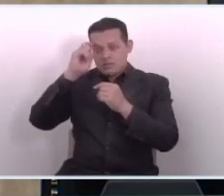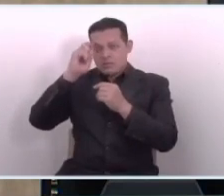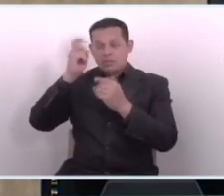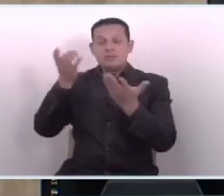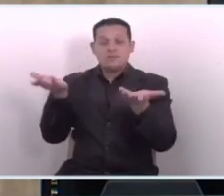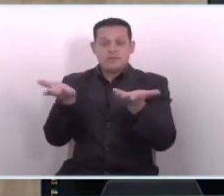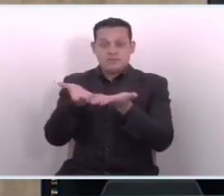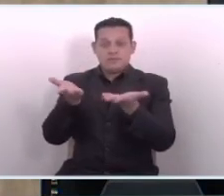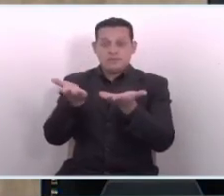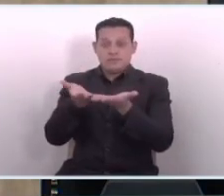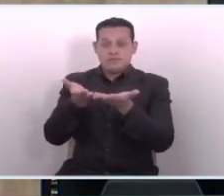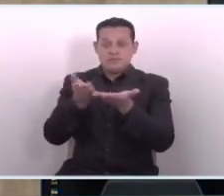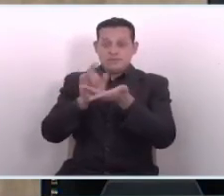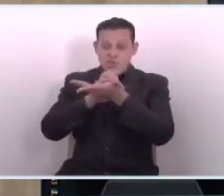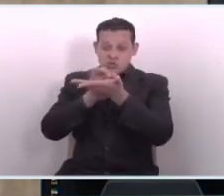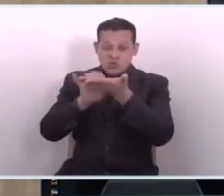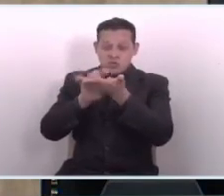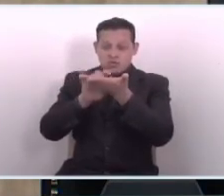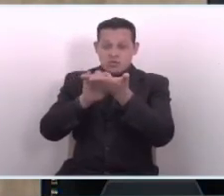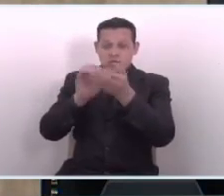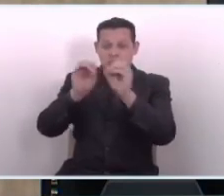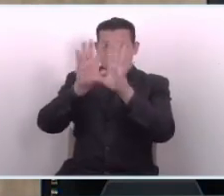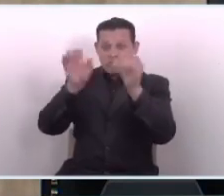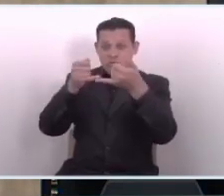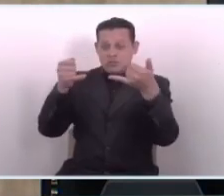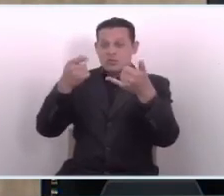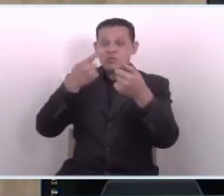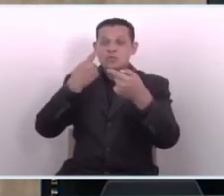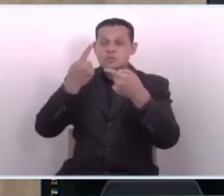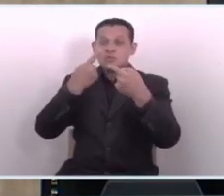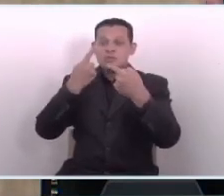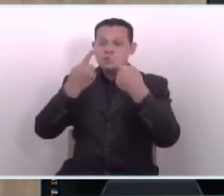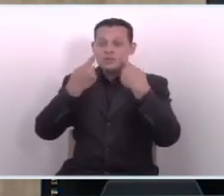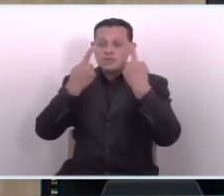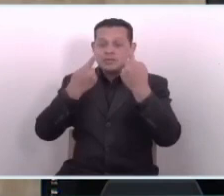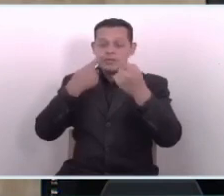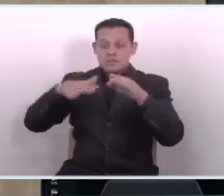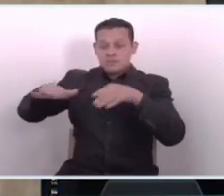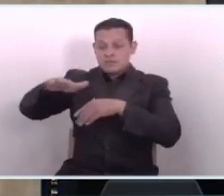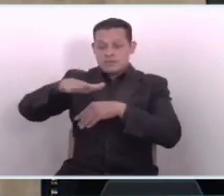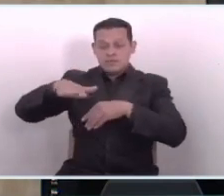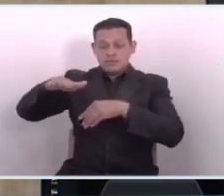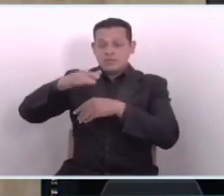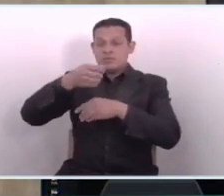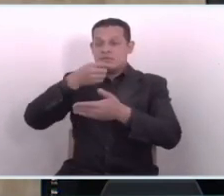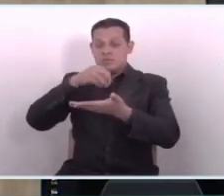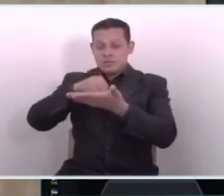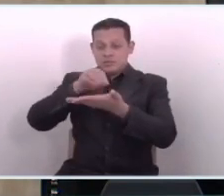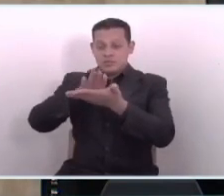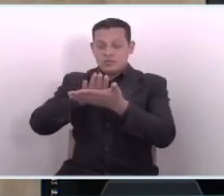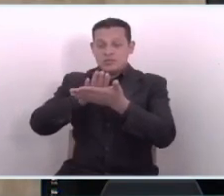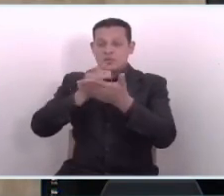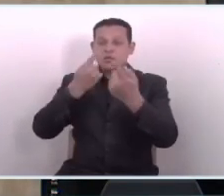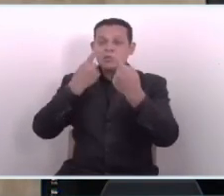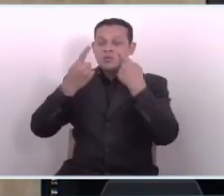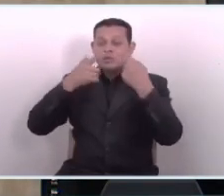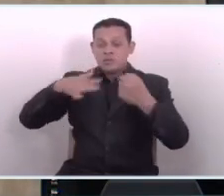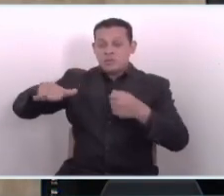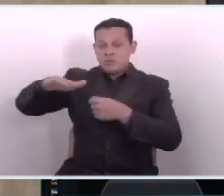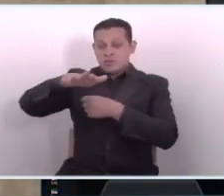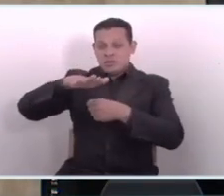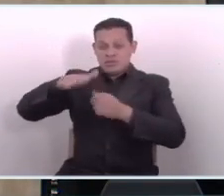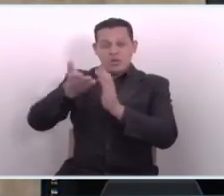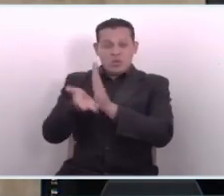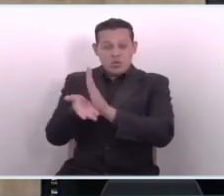la creación de una cuenta satélite para turismo. Los datos de turismo son sumamente interesantes porque vamos